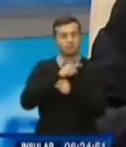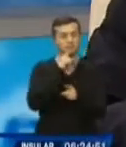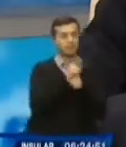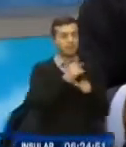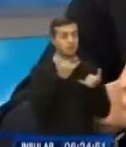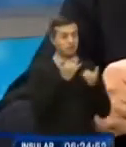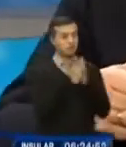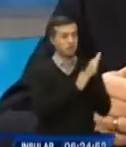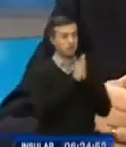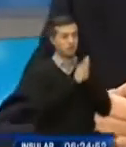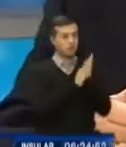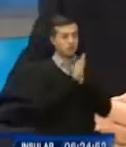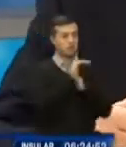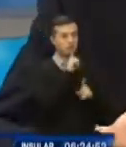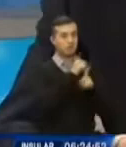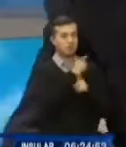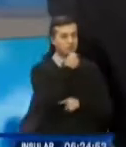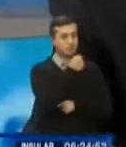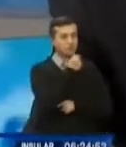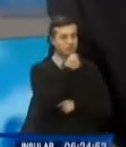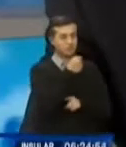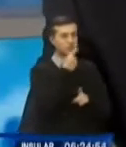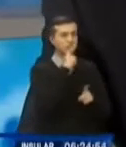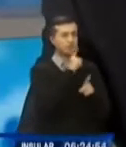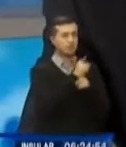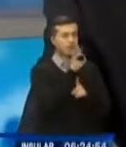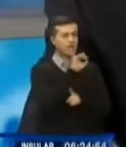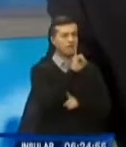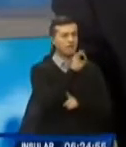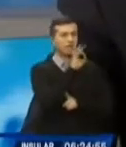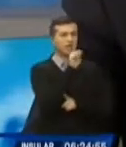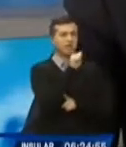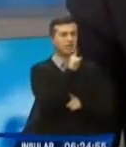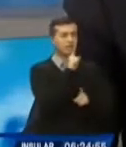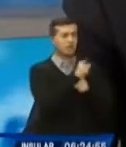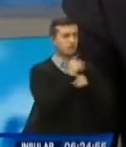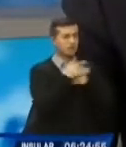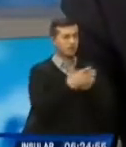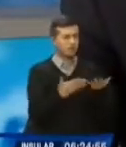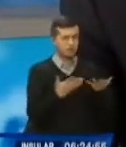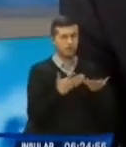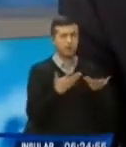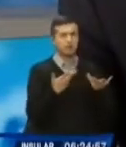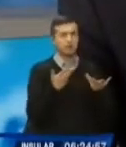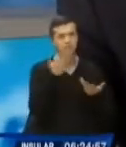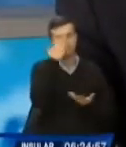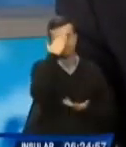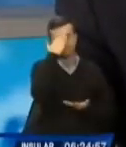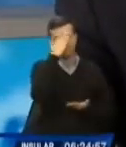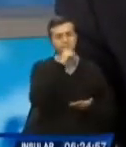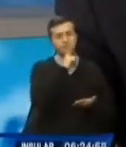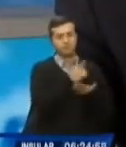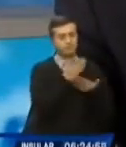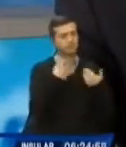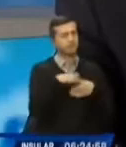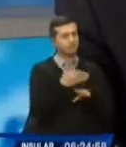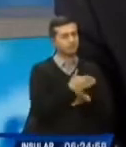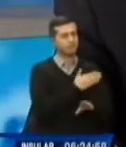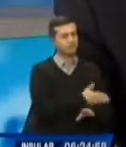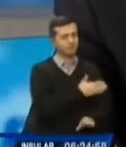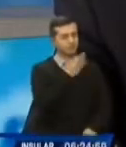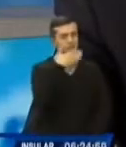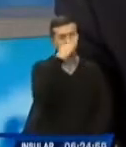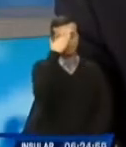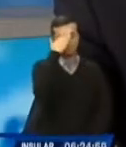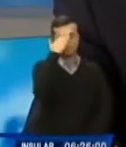en este tiempo de entrevista fija gates y haber era una crónica de una caída anunciada al tema del